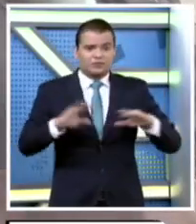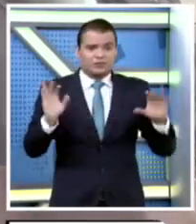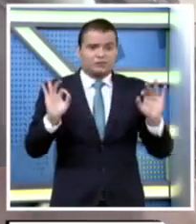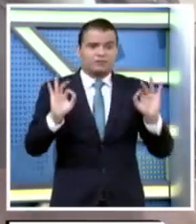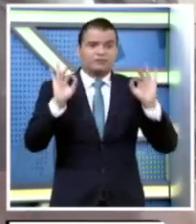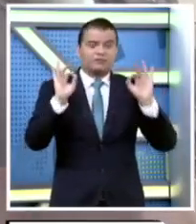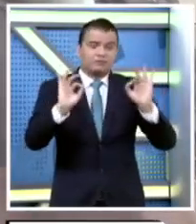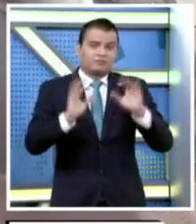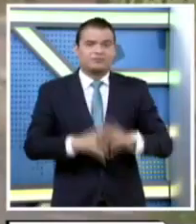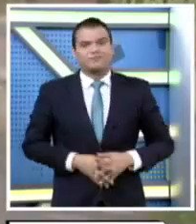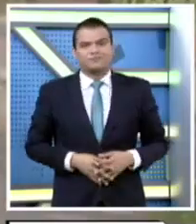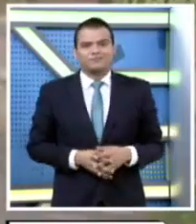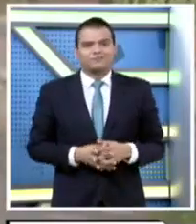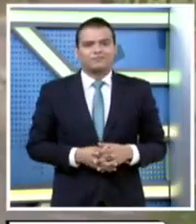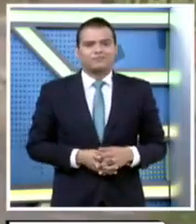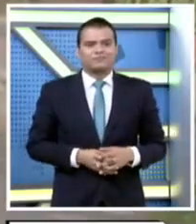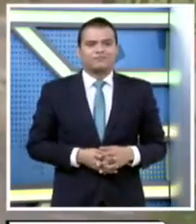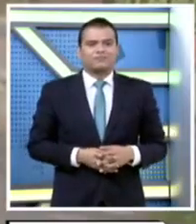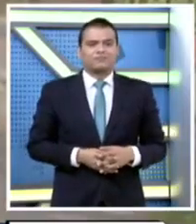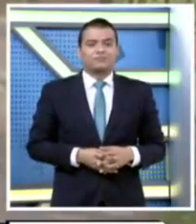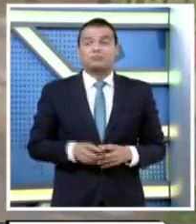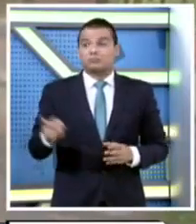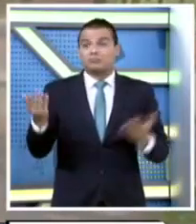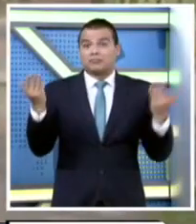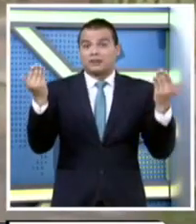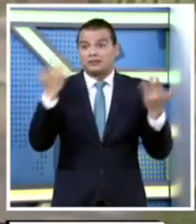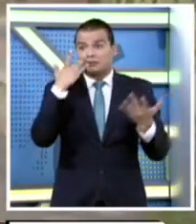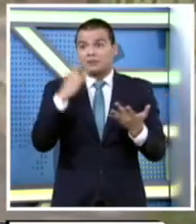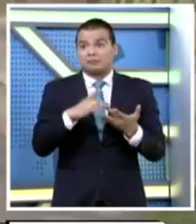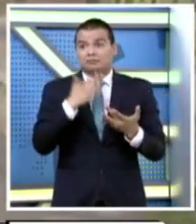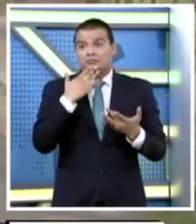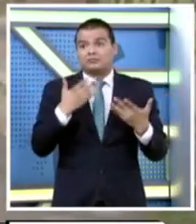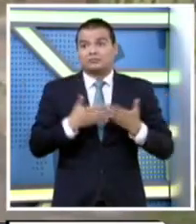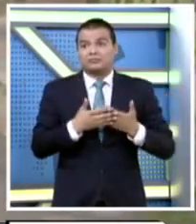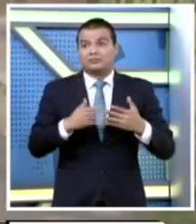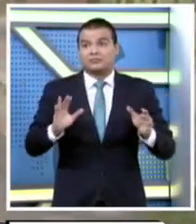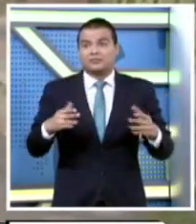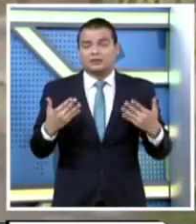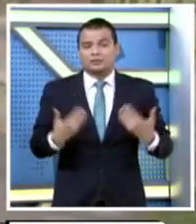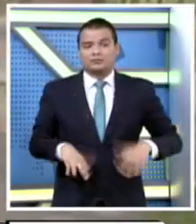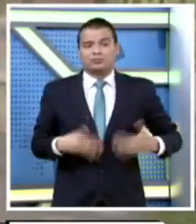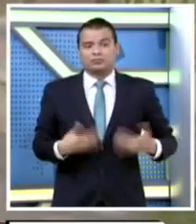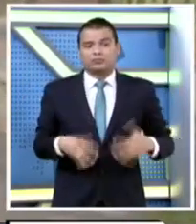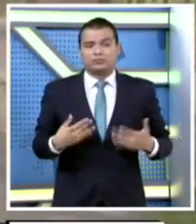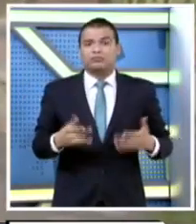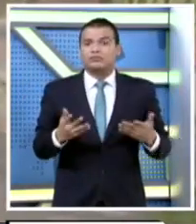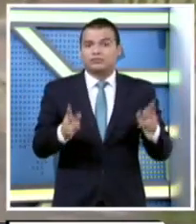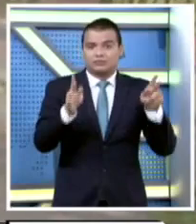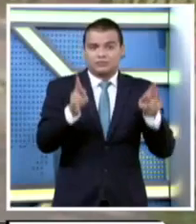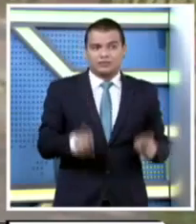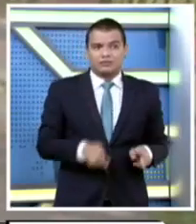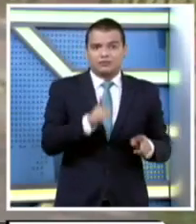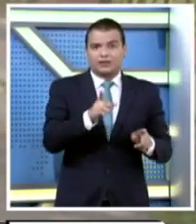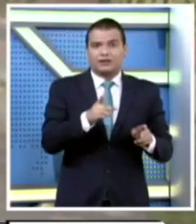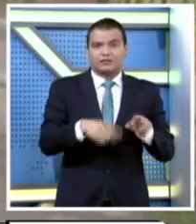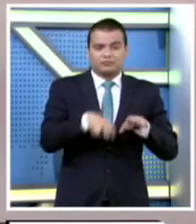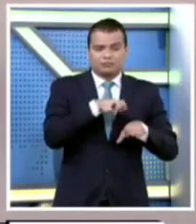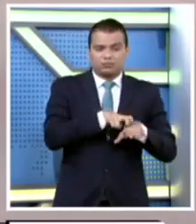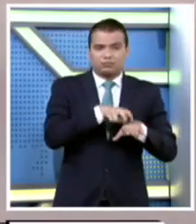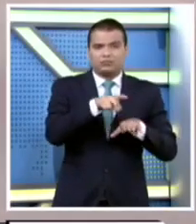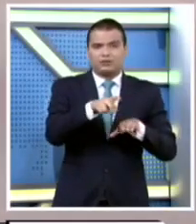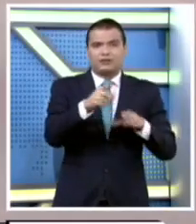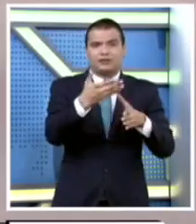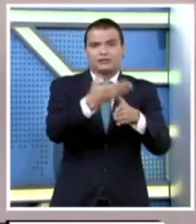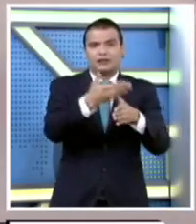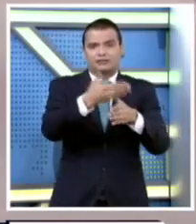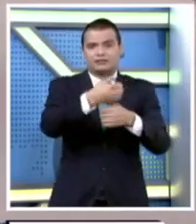entonces es muy, muy útil. Es una cosa muy buena porque protege tanto al pasajero como al usuario.